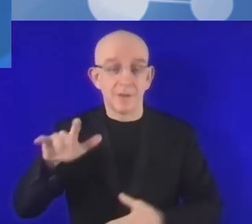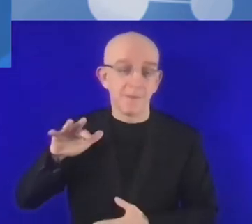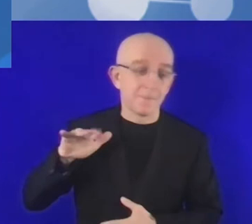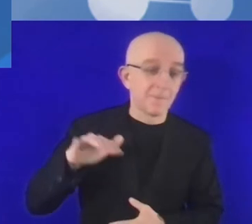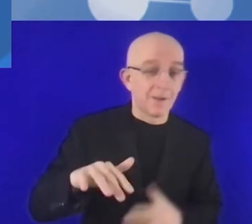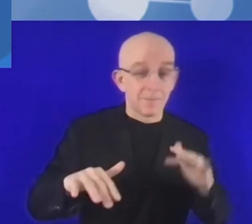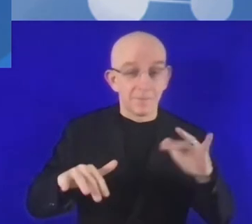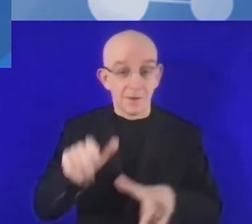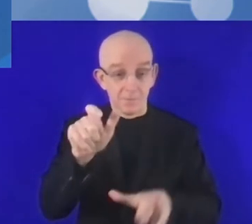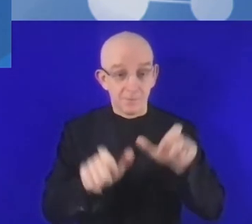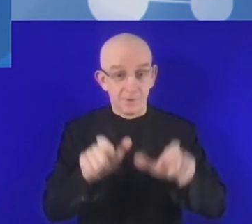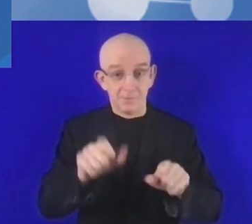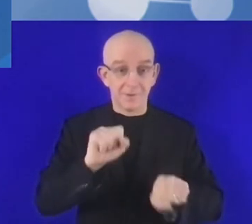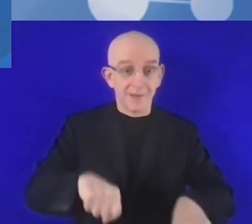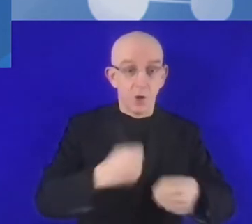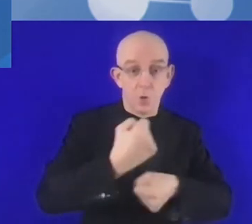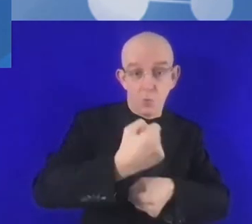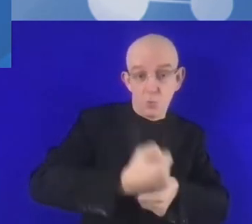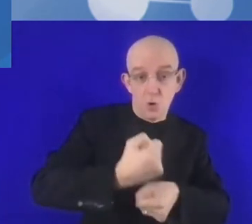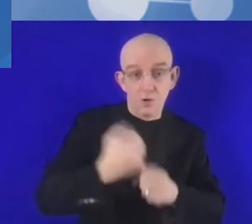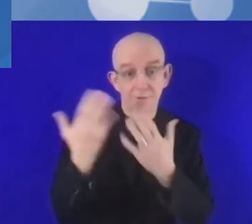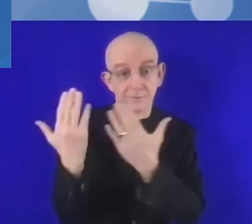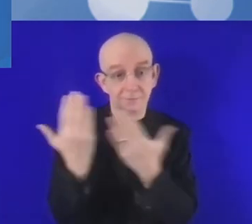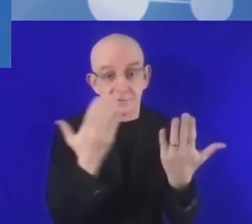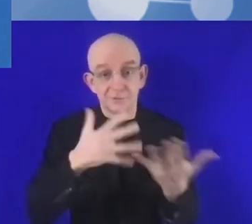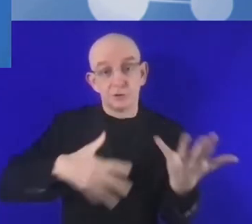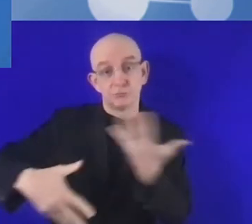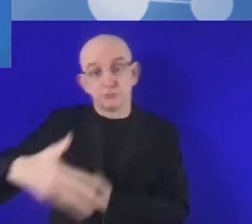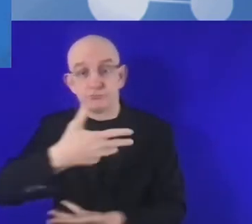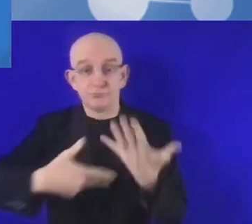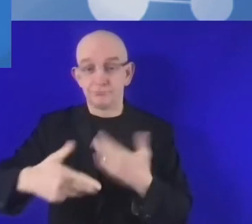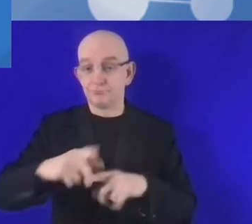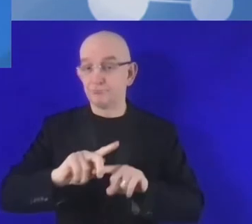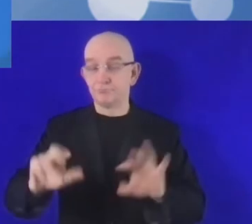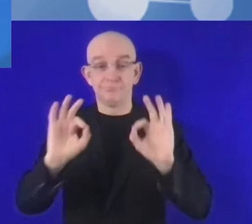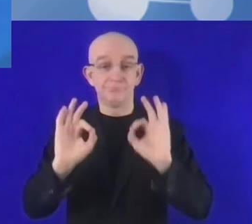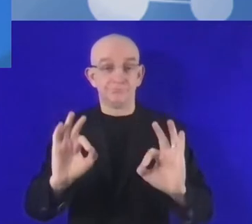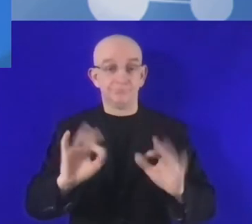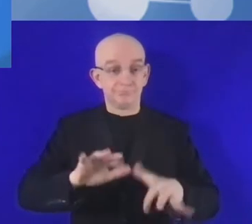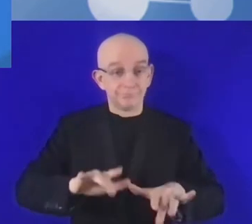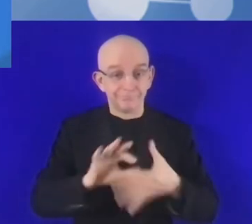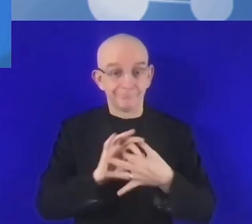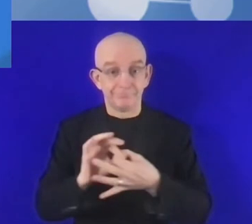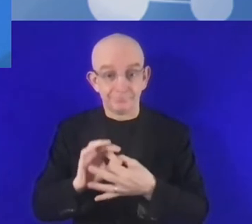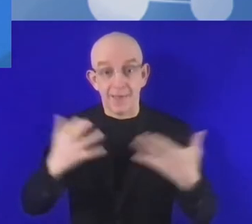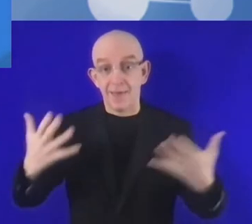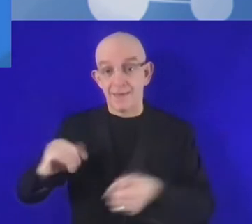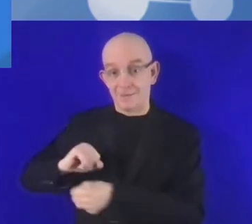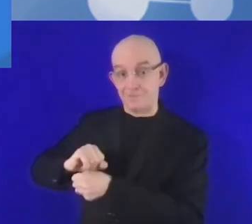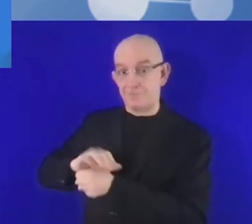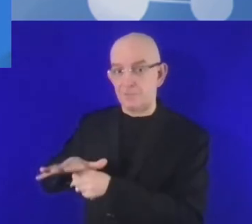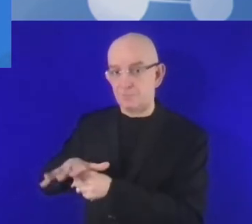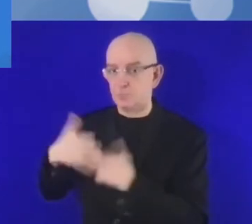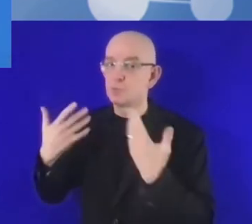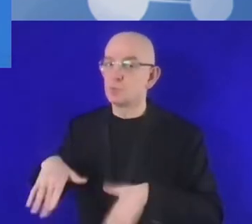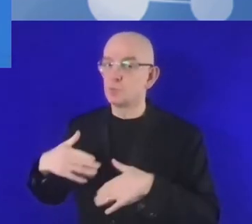y ha dado la posibilidad a millones de personas en el mundo mantener los contactos a través de Internet. Sin embargo, se